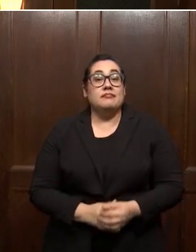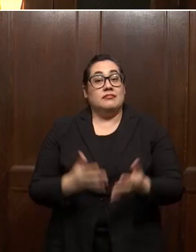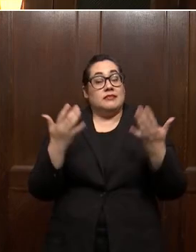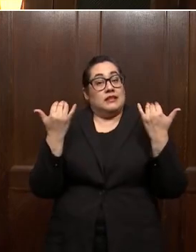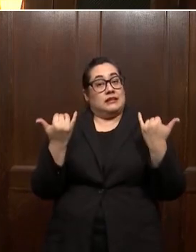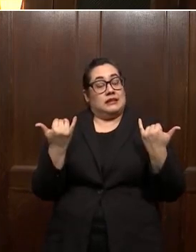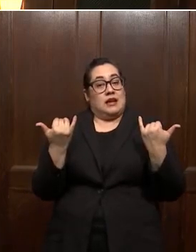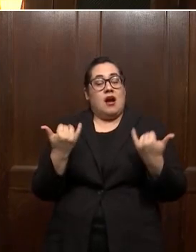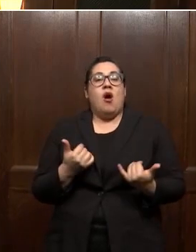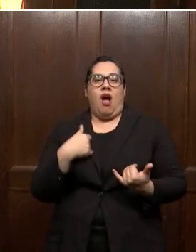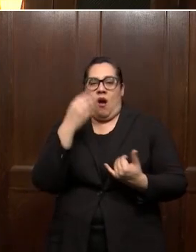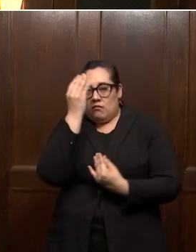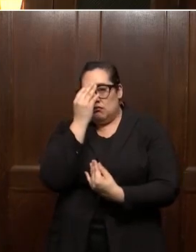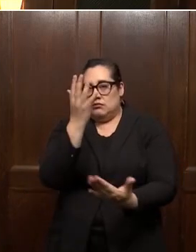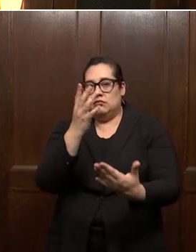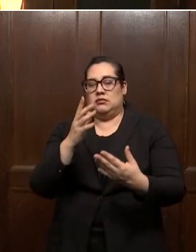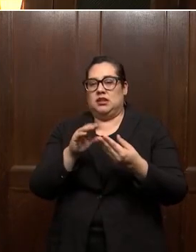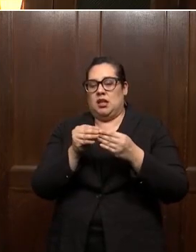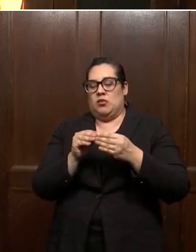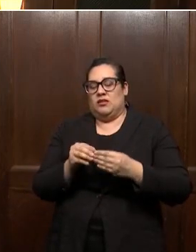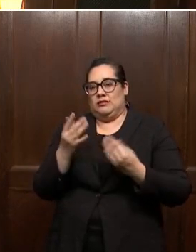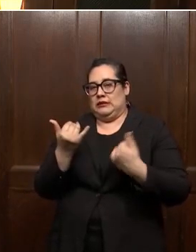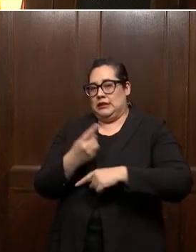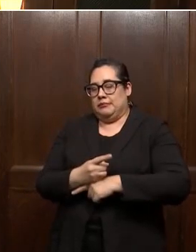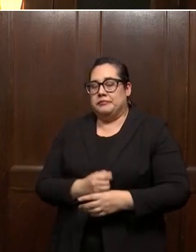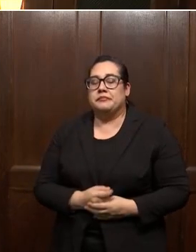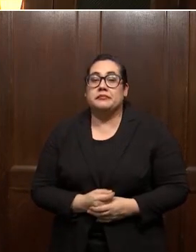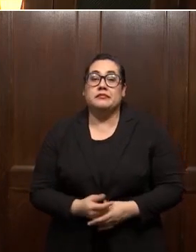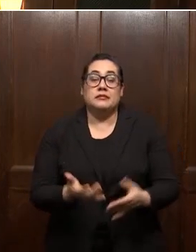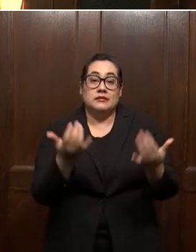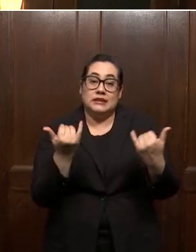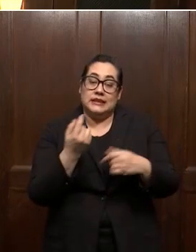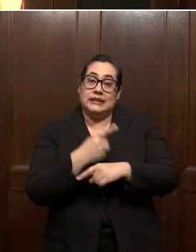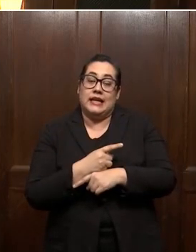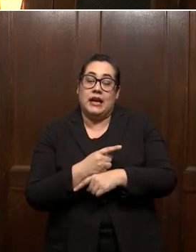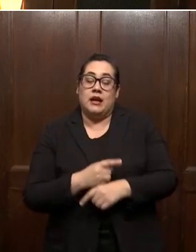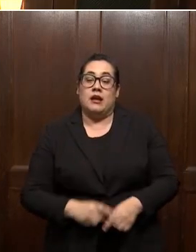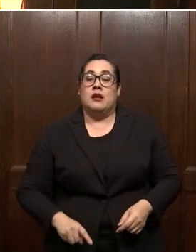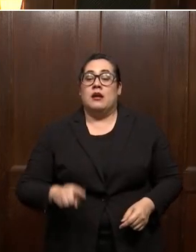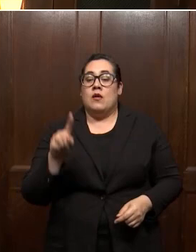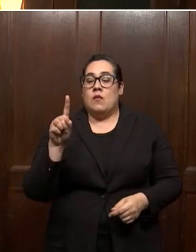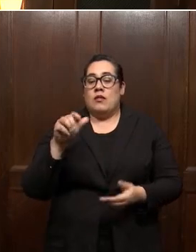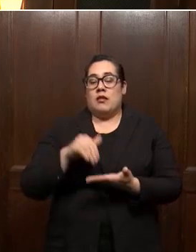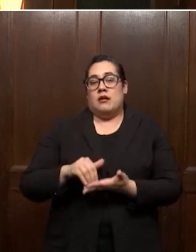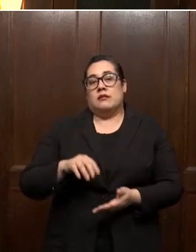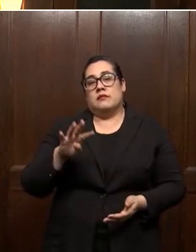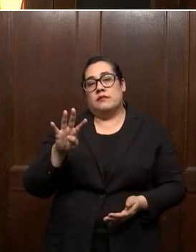Ahora les comparto los datos de hoy. Hoy hubieron